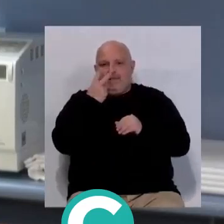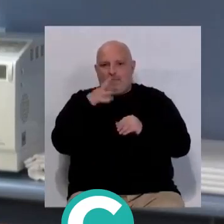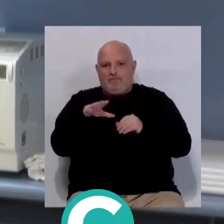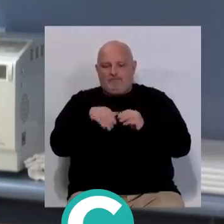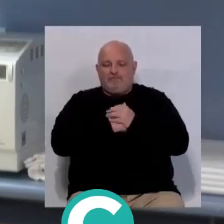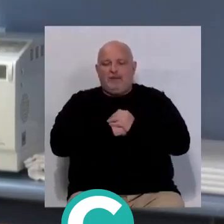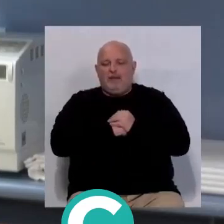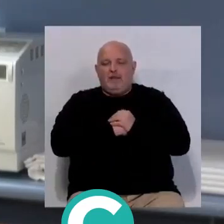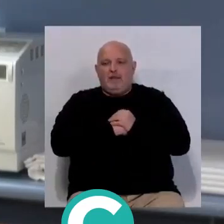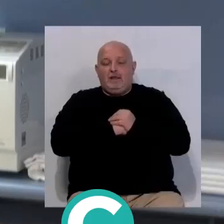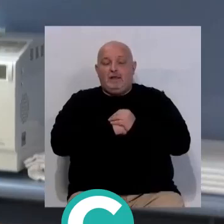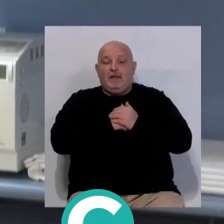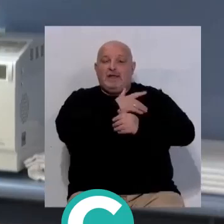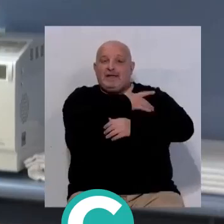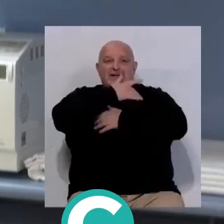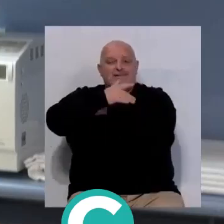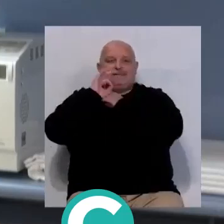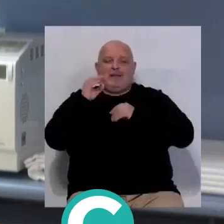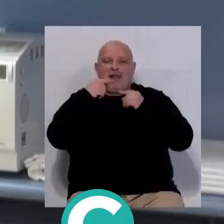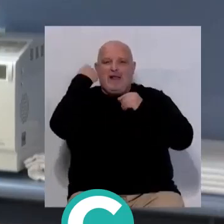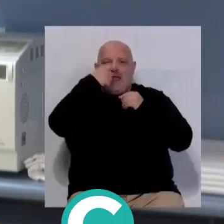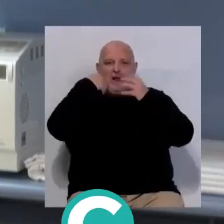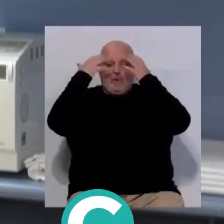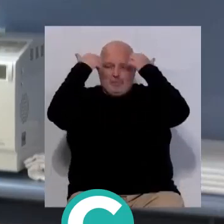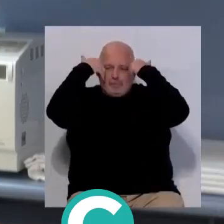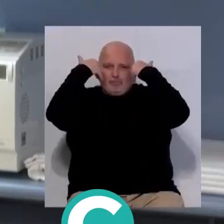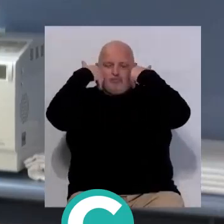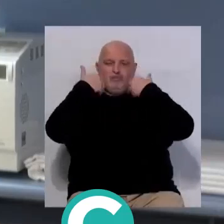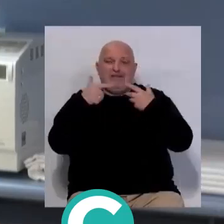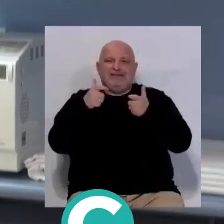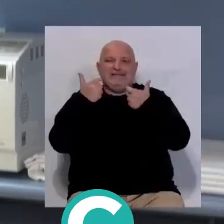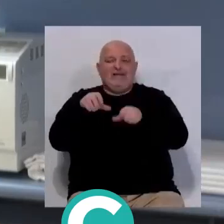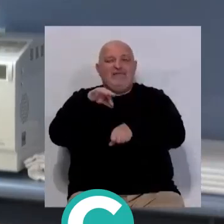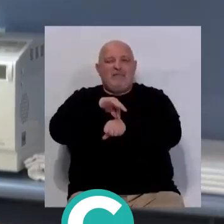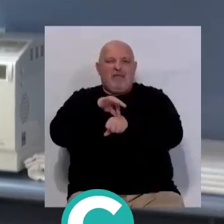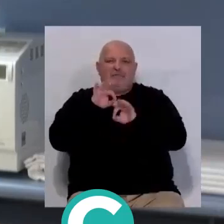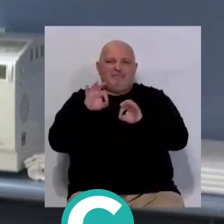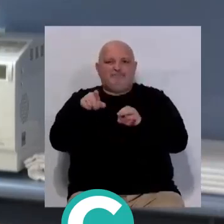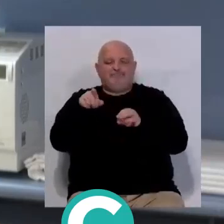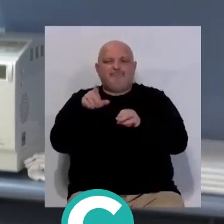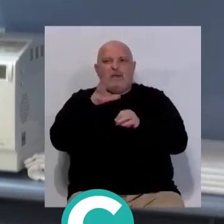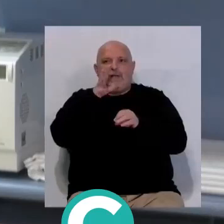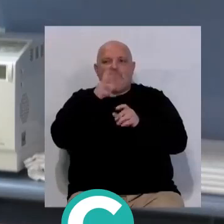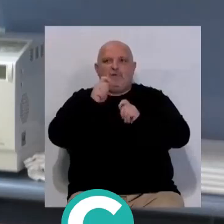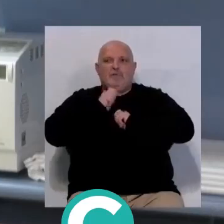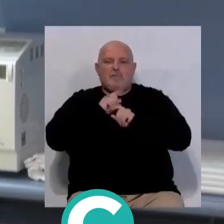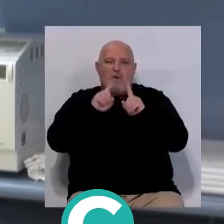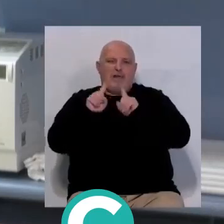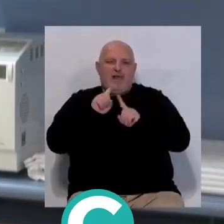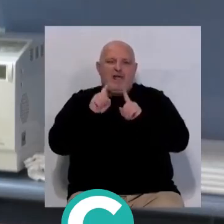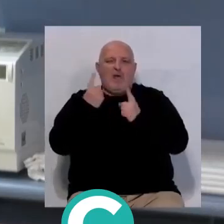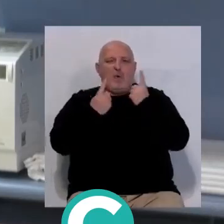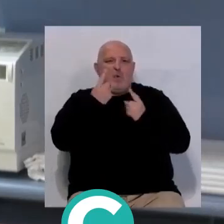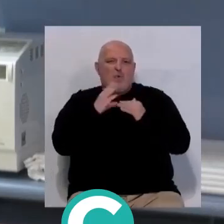e incluso en la axila y en la cara, ¿no? Entonces es una patología que causa un gran problema en